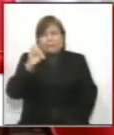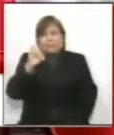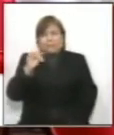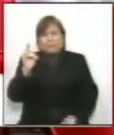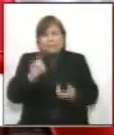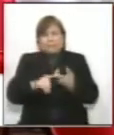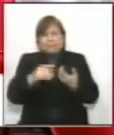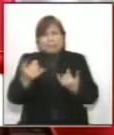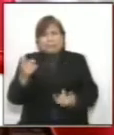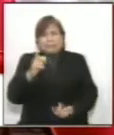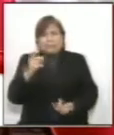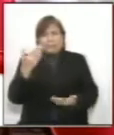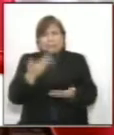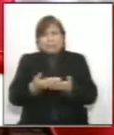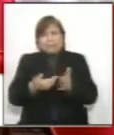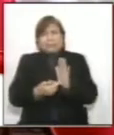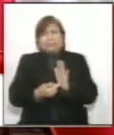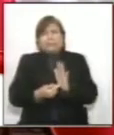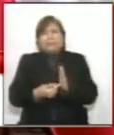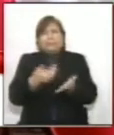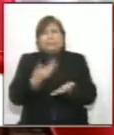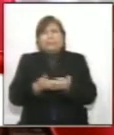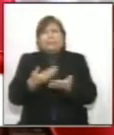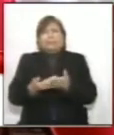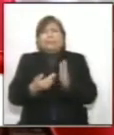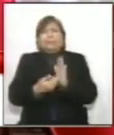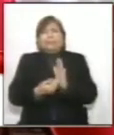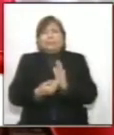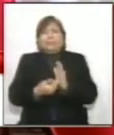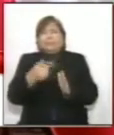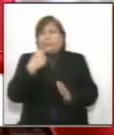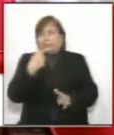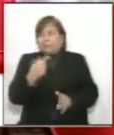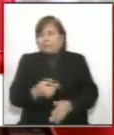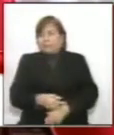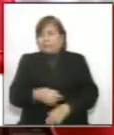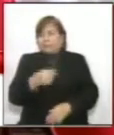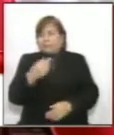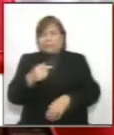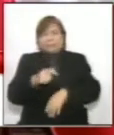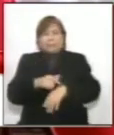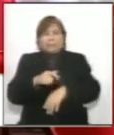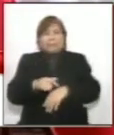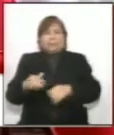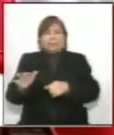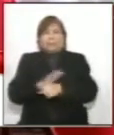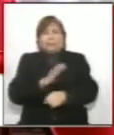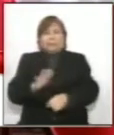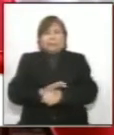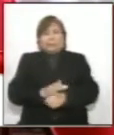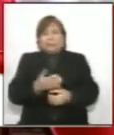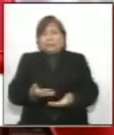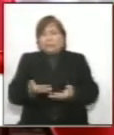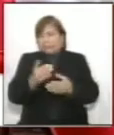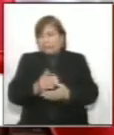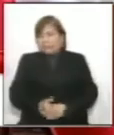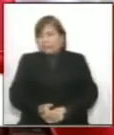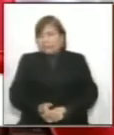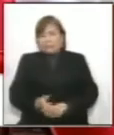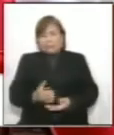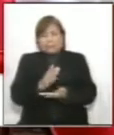el día del lunes que se presentó la propuesta de la mesa como presidente, que le dije, si el tiempo es insuficiente para que pueda levantar